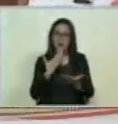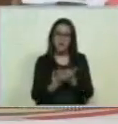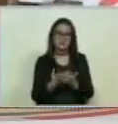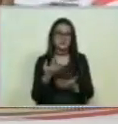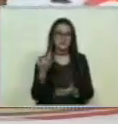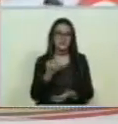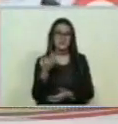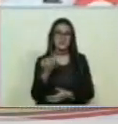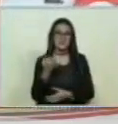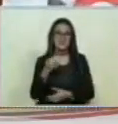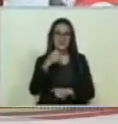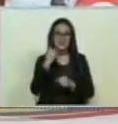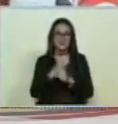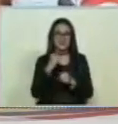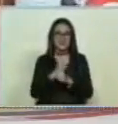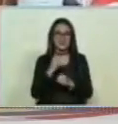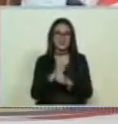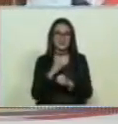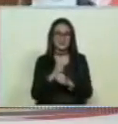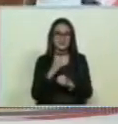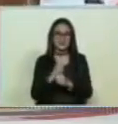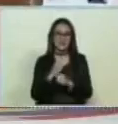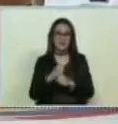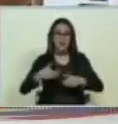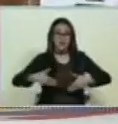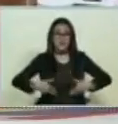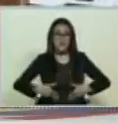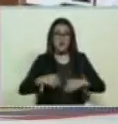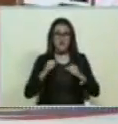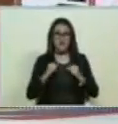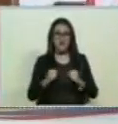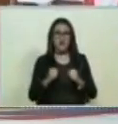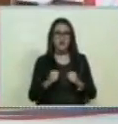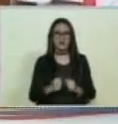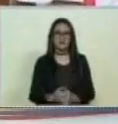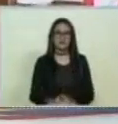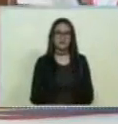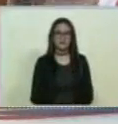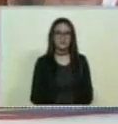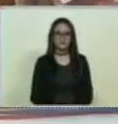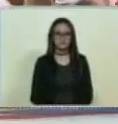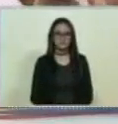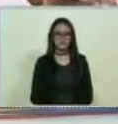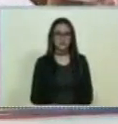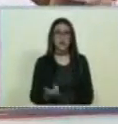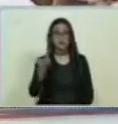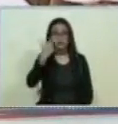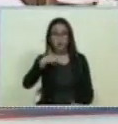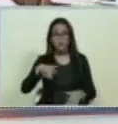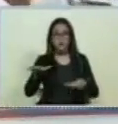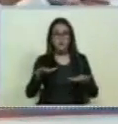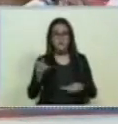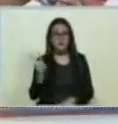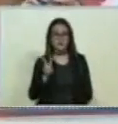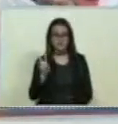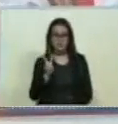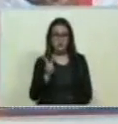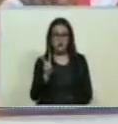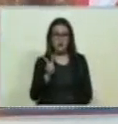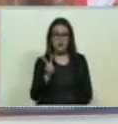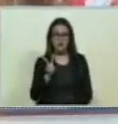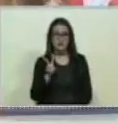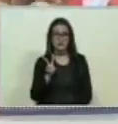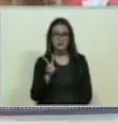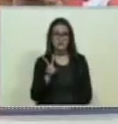verdad por este trabajo tan fuerte que nos ha tocado, que es el Somos Venezuela, que de aquí es